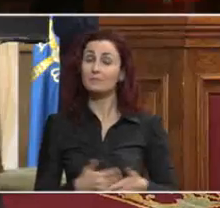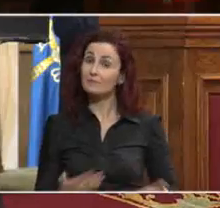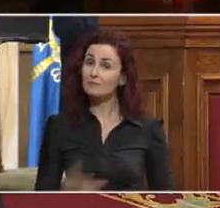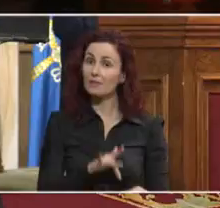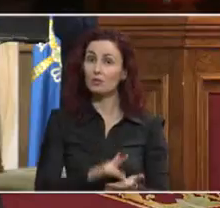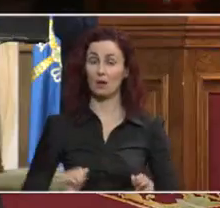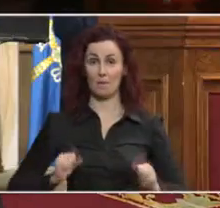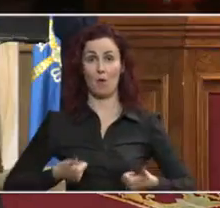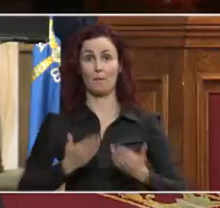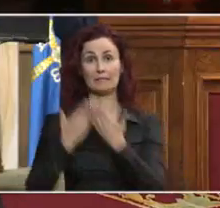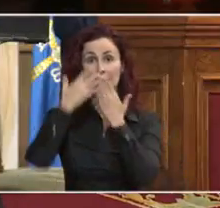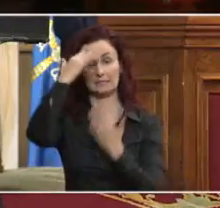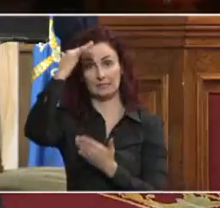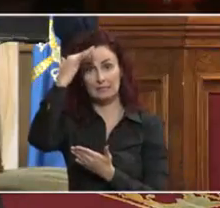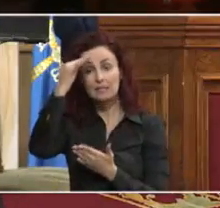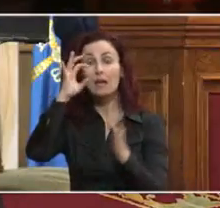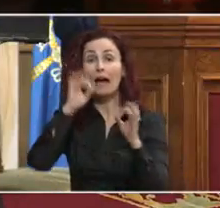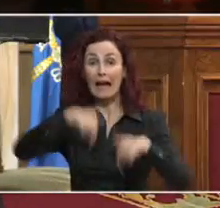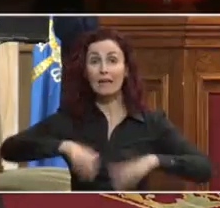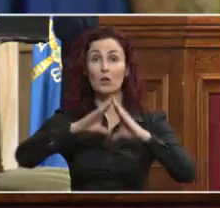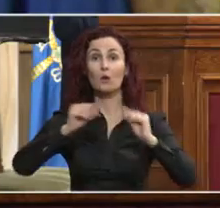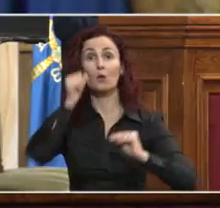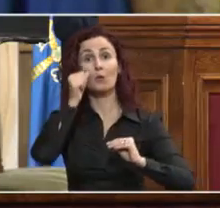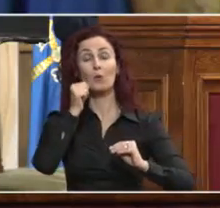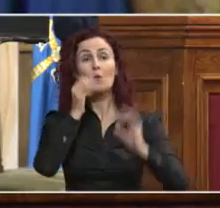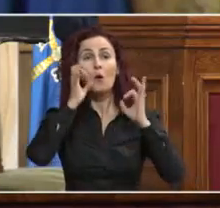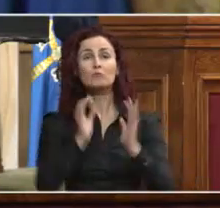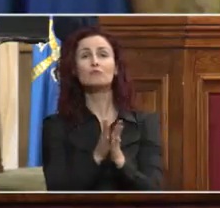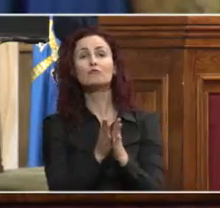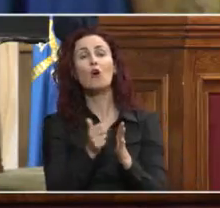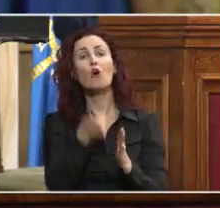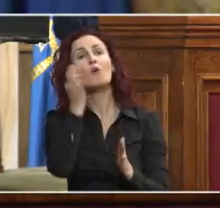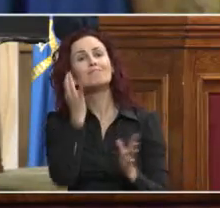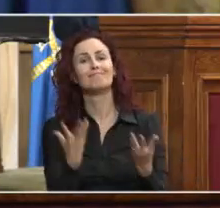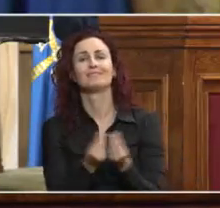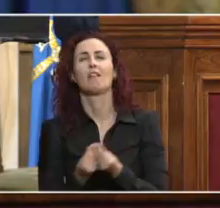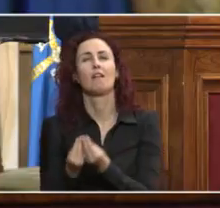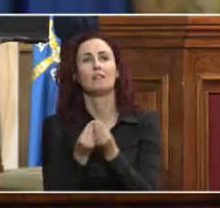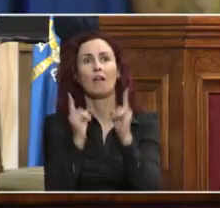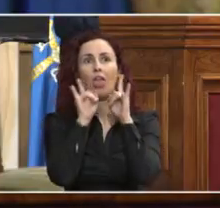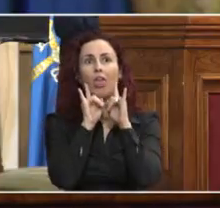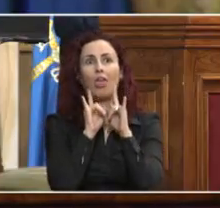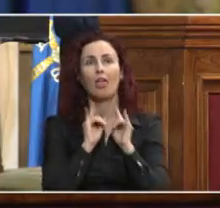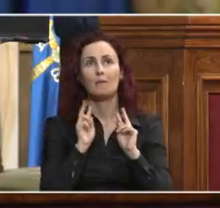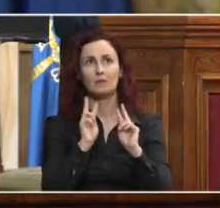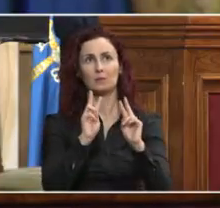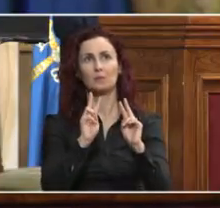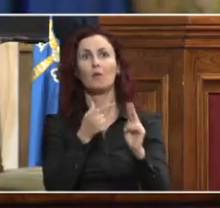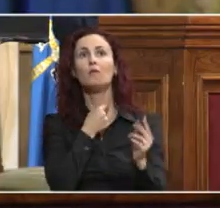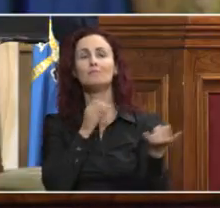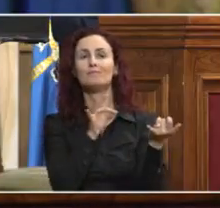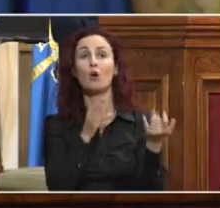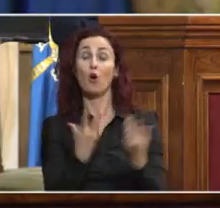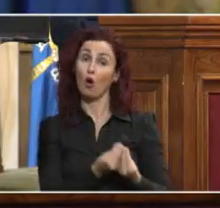Cuando comencé mis estudios de filosofía en esta Universidad de Oviedo, a muchos compañeros nos unía una ferviente admiración por Le Luthiers. Estar hoy